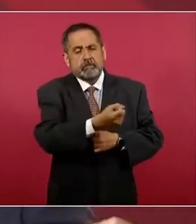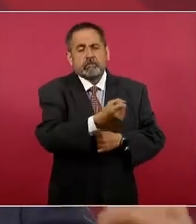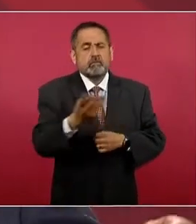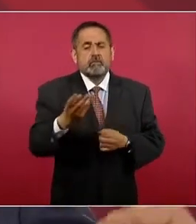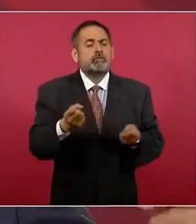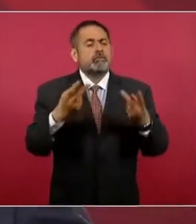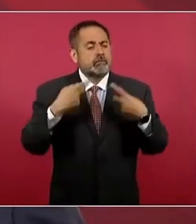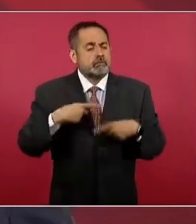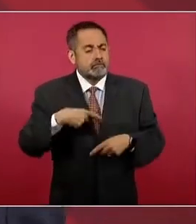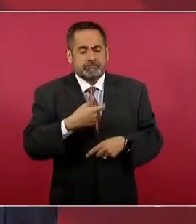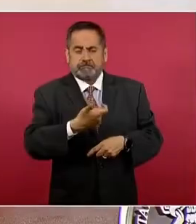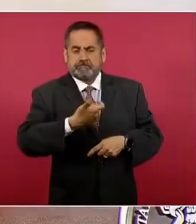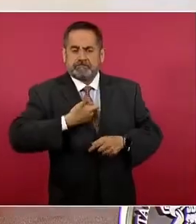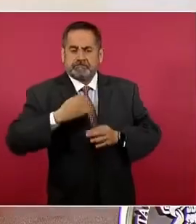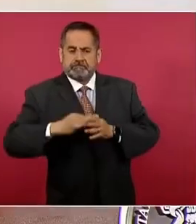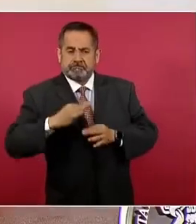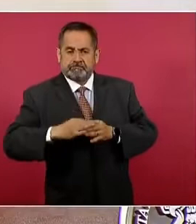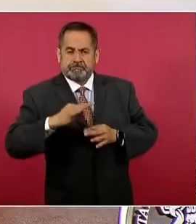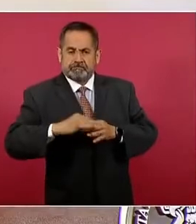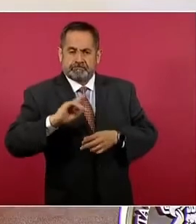pagando sus